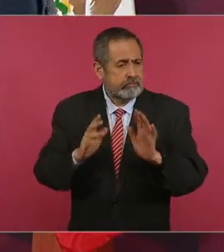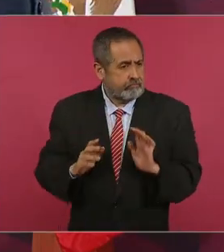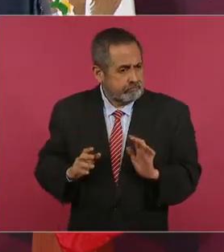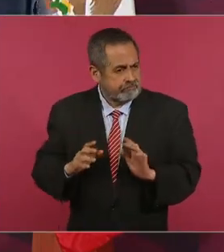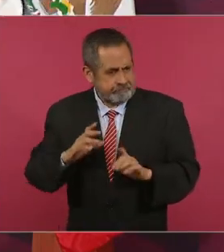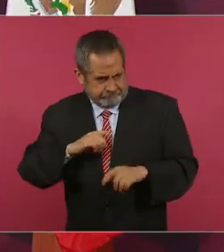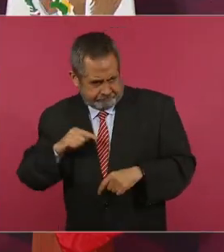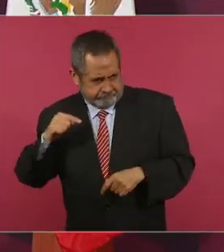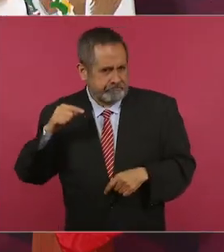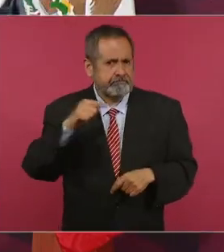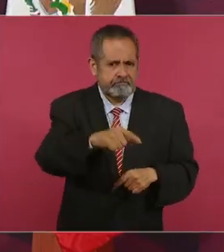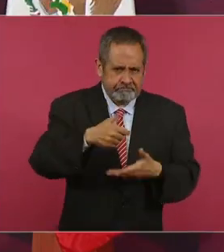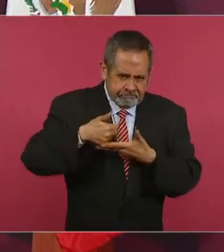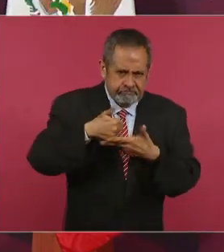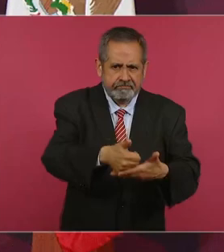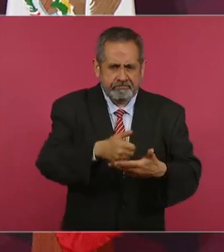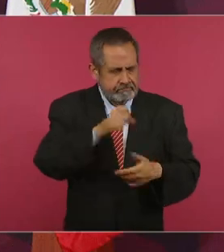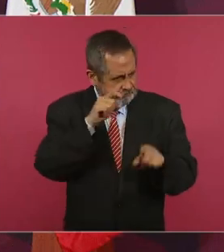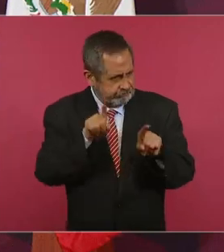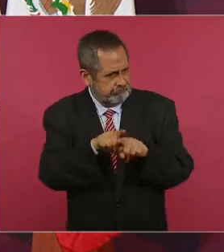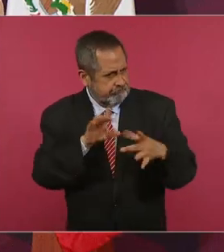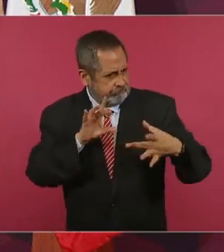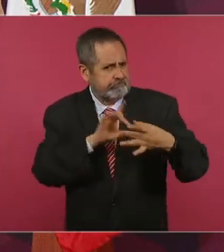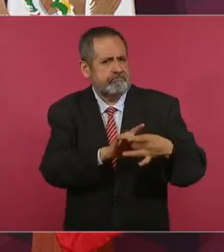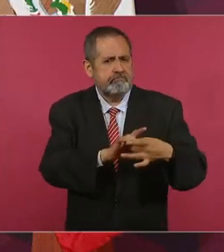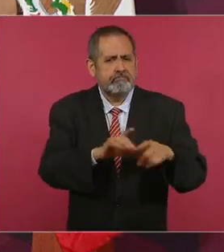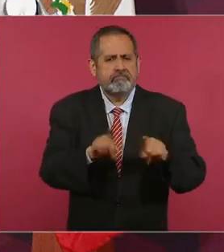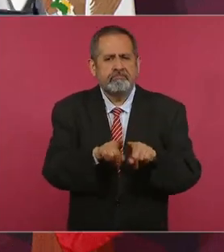vamos a ayudarles también